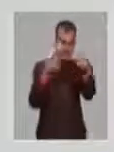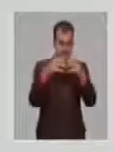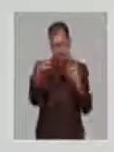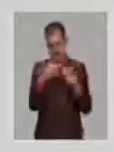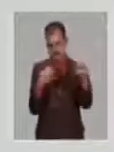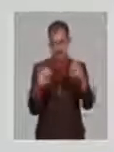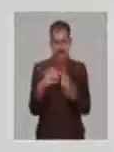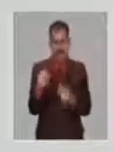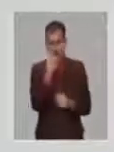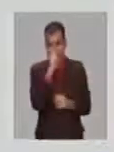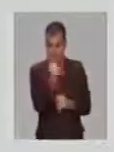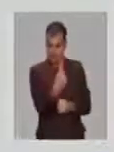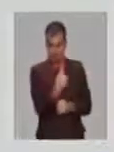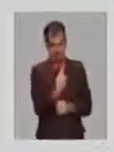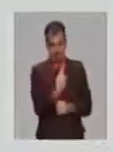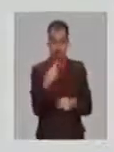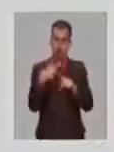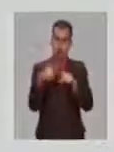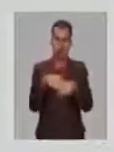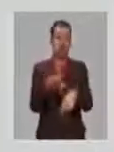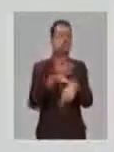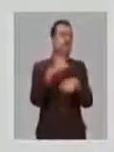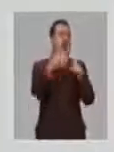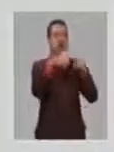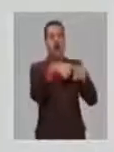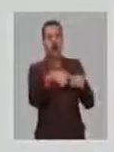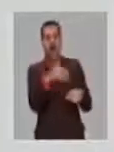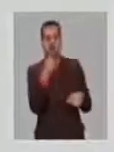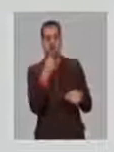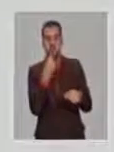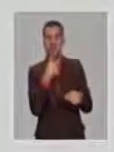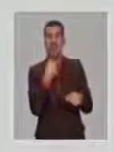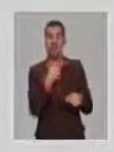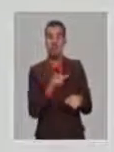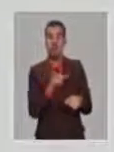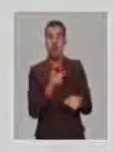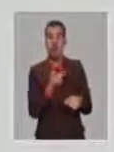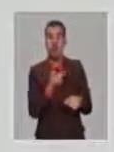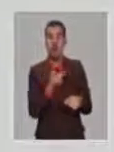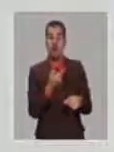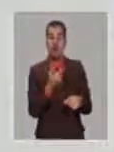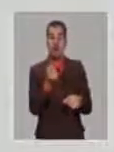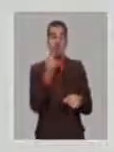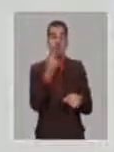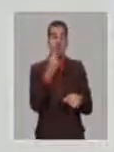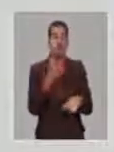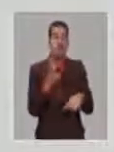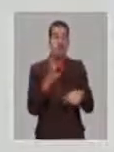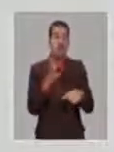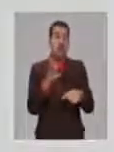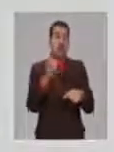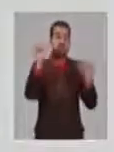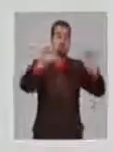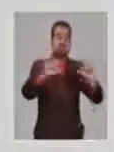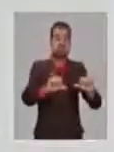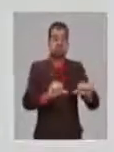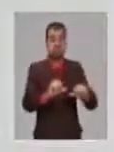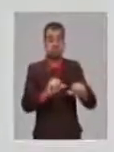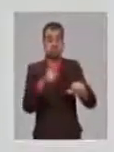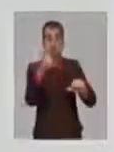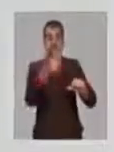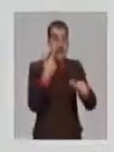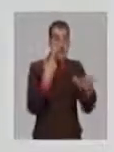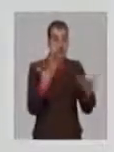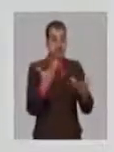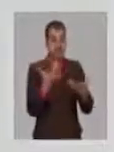edad, sino también condiciones de riesgo que constituyen comorbilidades para desarrollar complicaciones con la enfermedad, y por tanto vamos a tener 3 estratos de